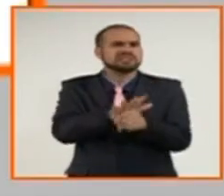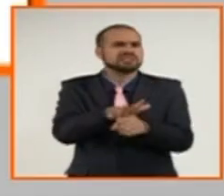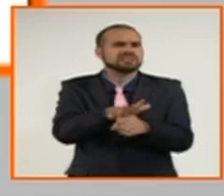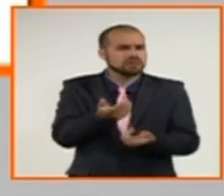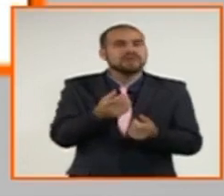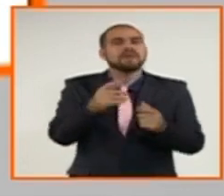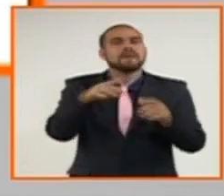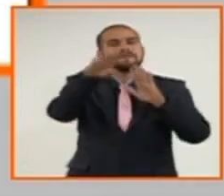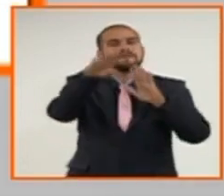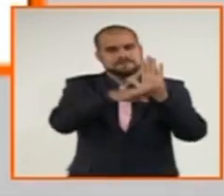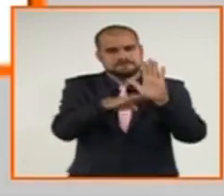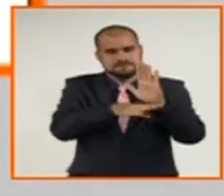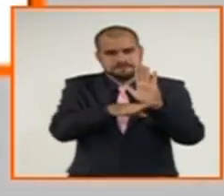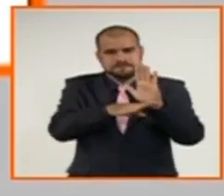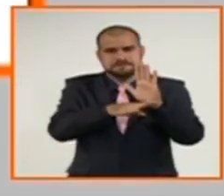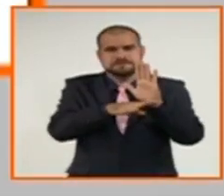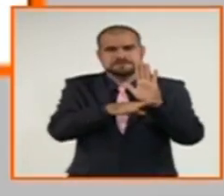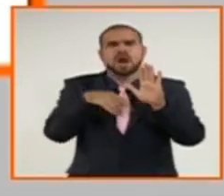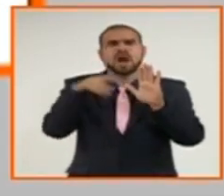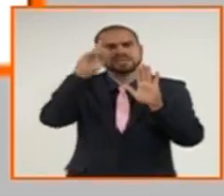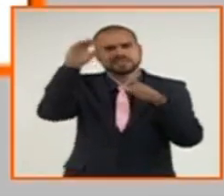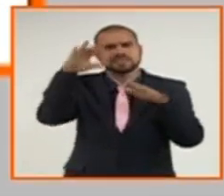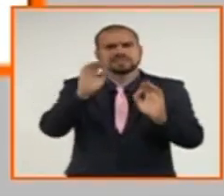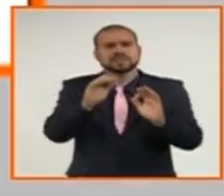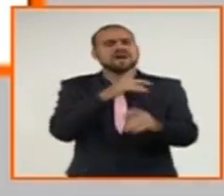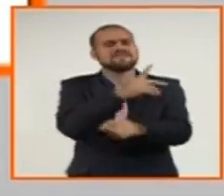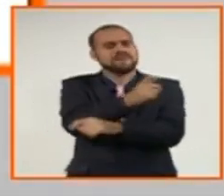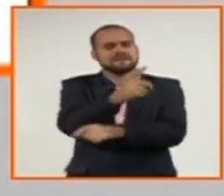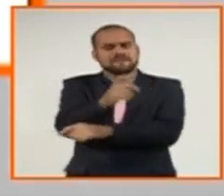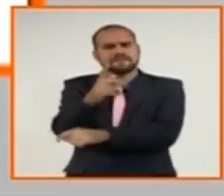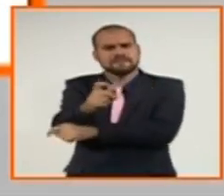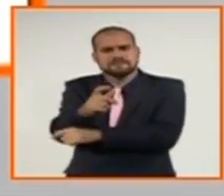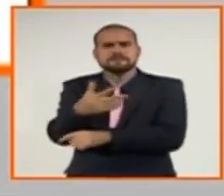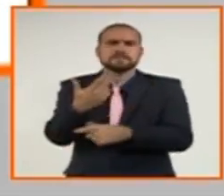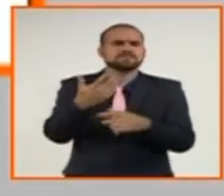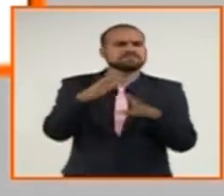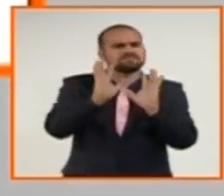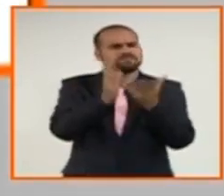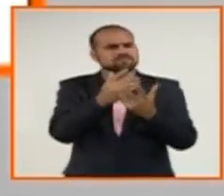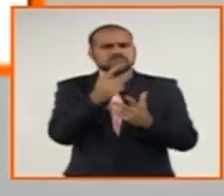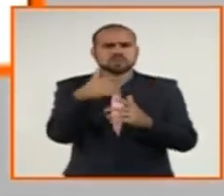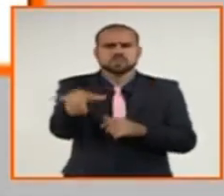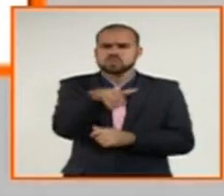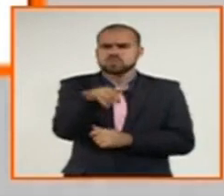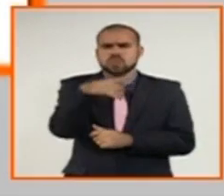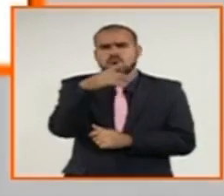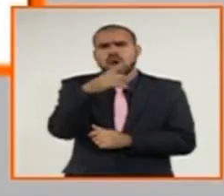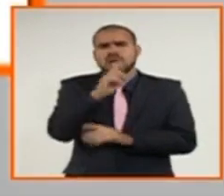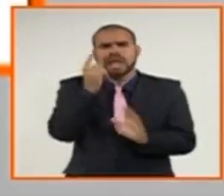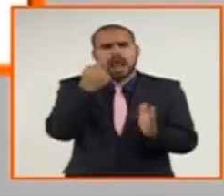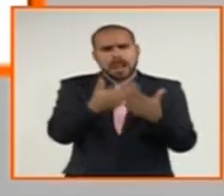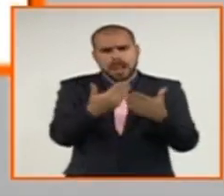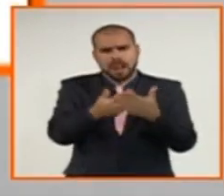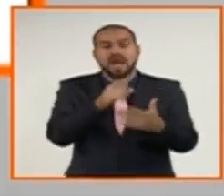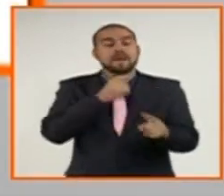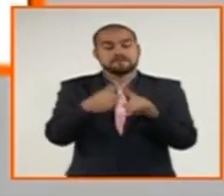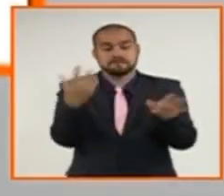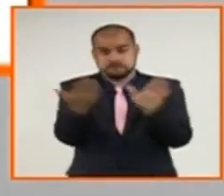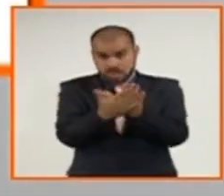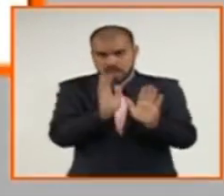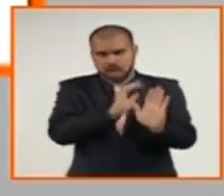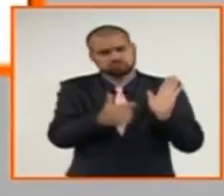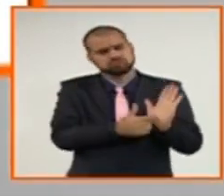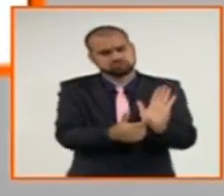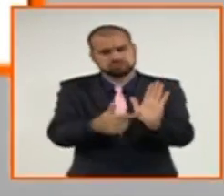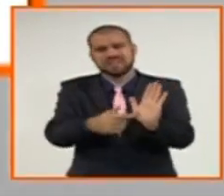programas vigentes de vacunación. Ha demostrado además, y tenemos todo ese expediente del cual yo hablaba, que es una